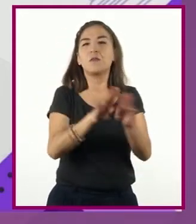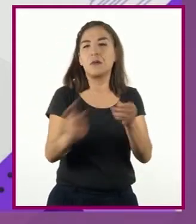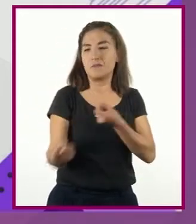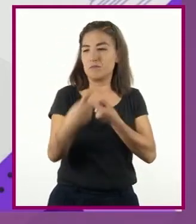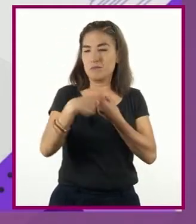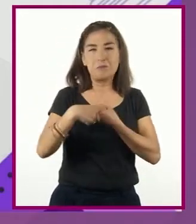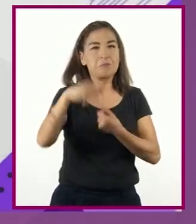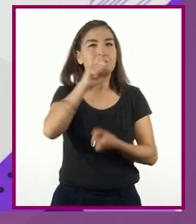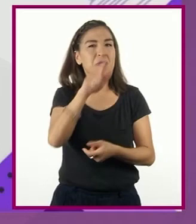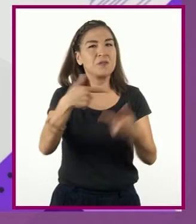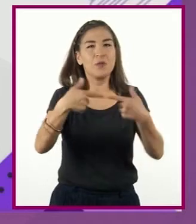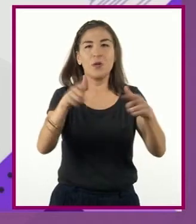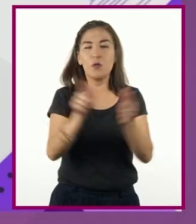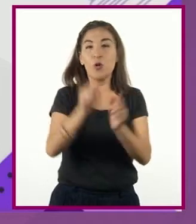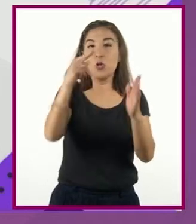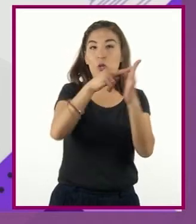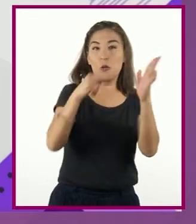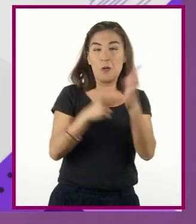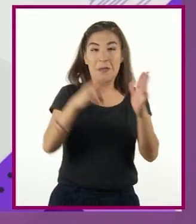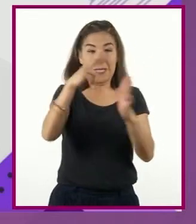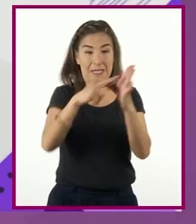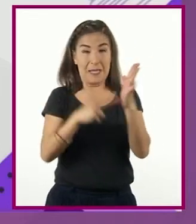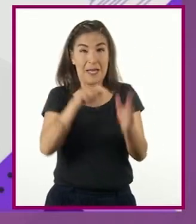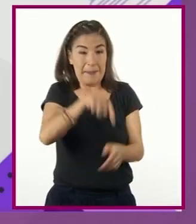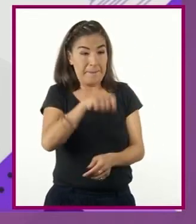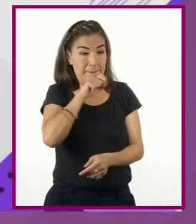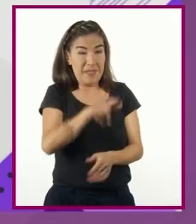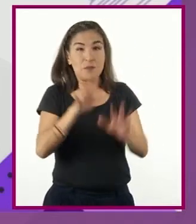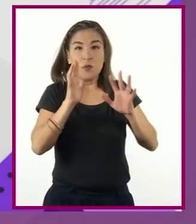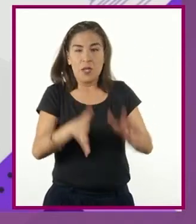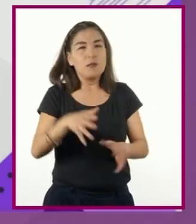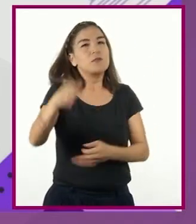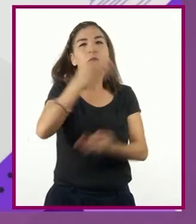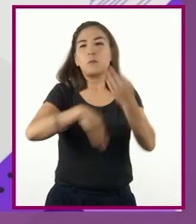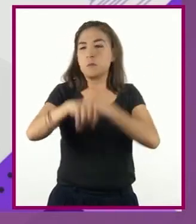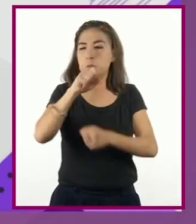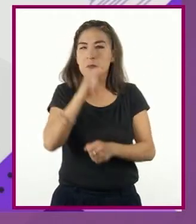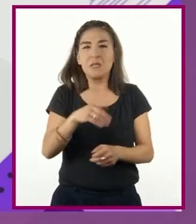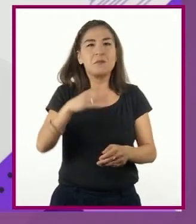grupo. Las normas y reglas establecidas son adoptadas por sus